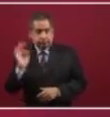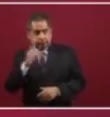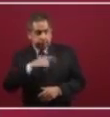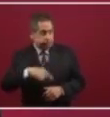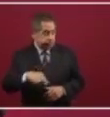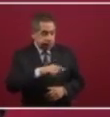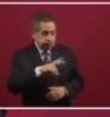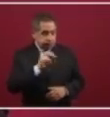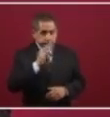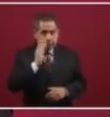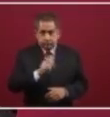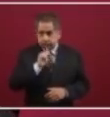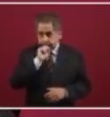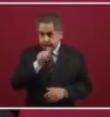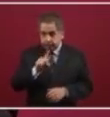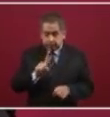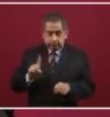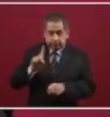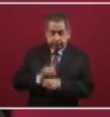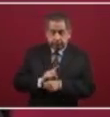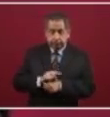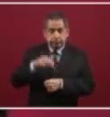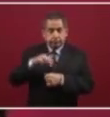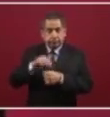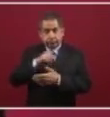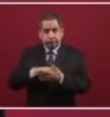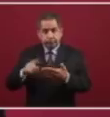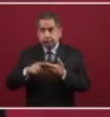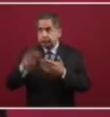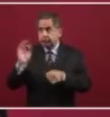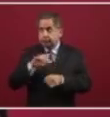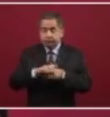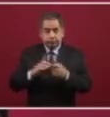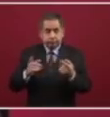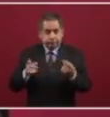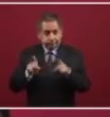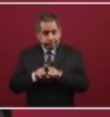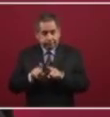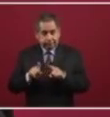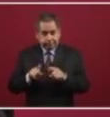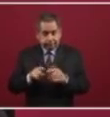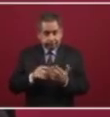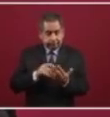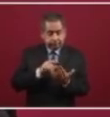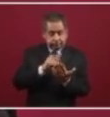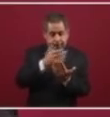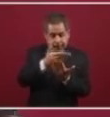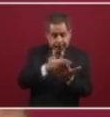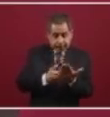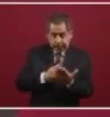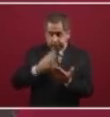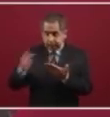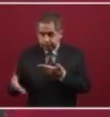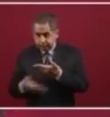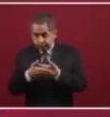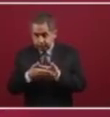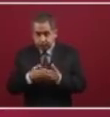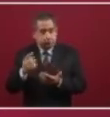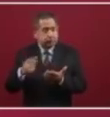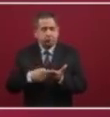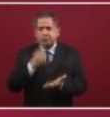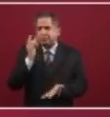el mismo día de la elección federal, que sería lo mejor, que es un solo ejercicio,